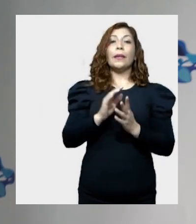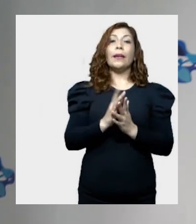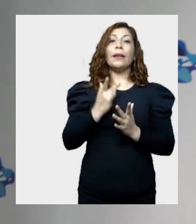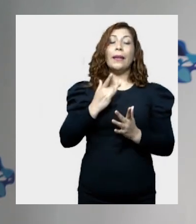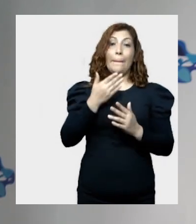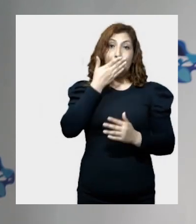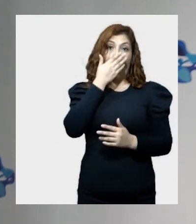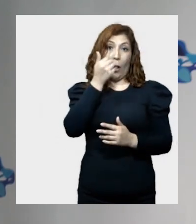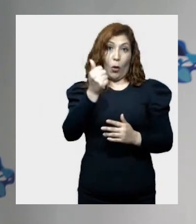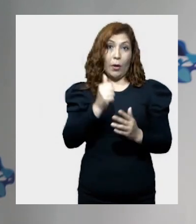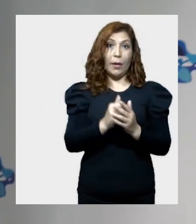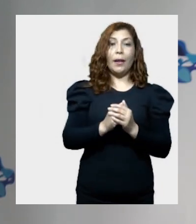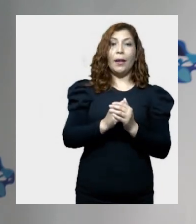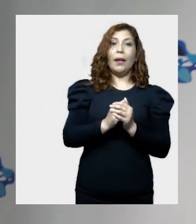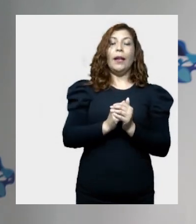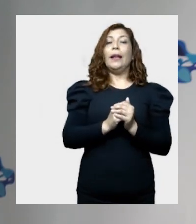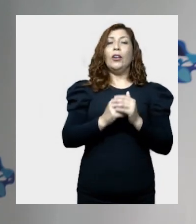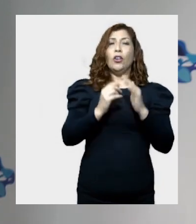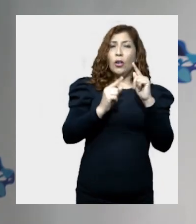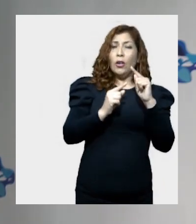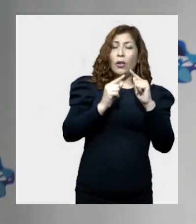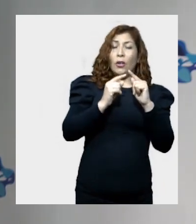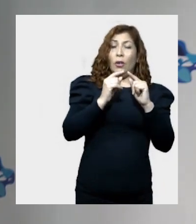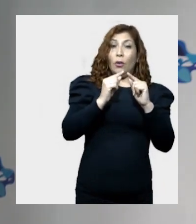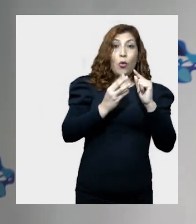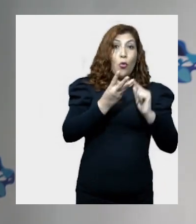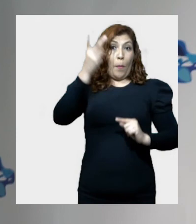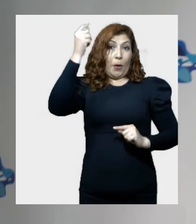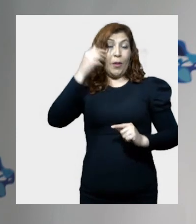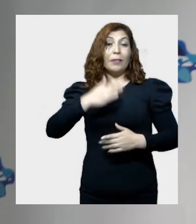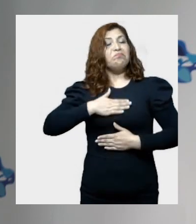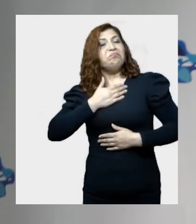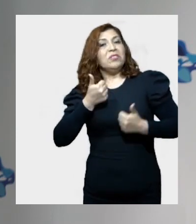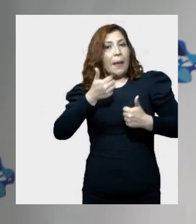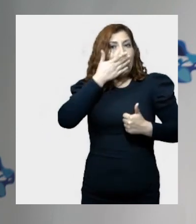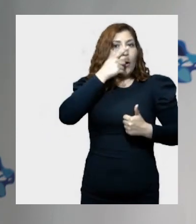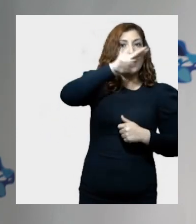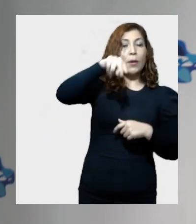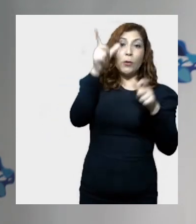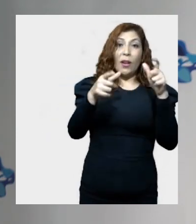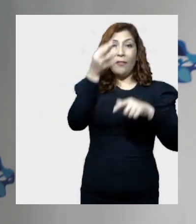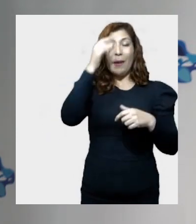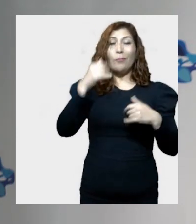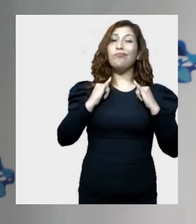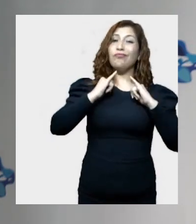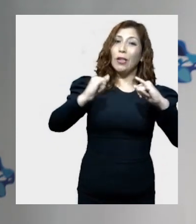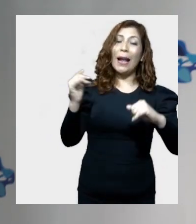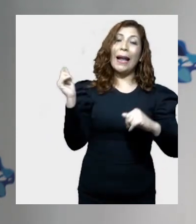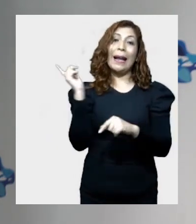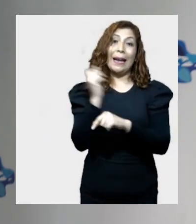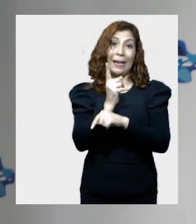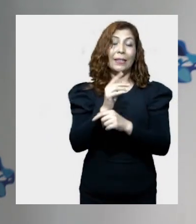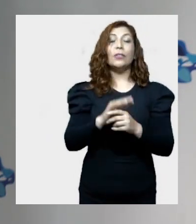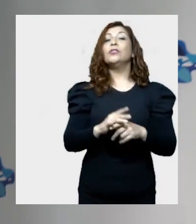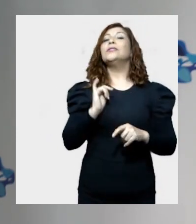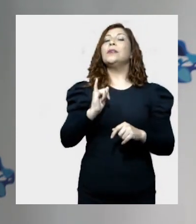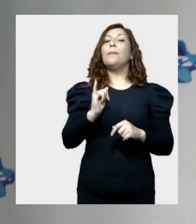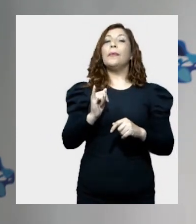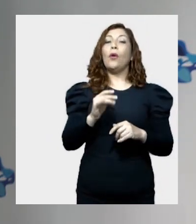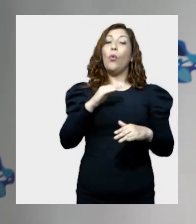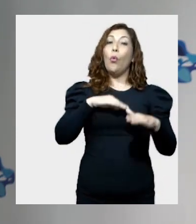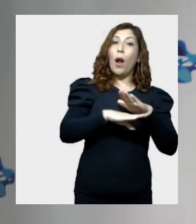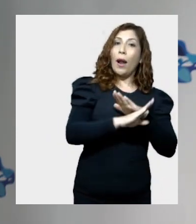que mejora los indicadores de satisfacción de nuestros usuarios, fortaleciendo la entrega inmediata de información, resguardando siempre